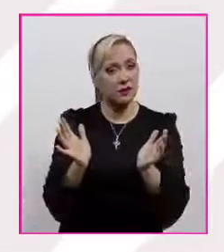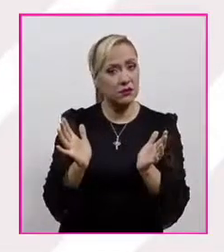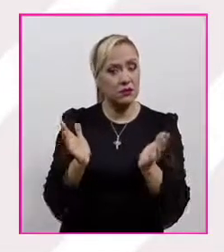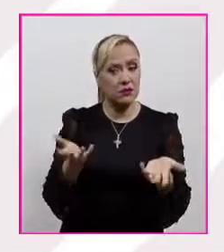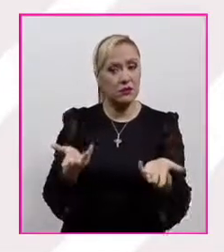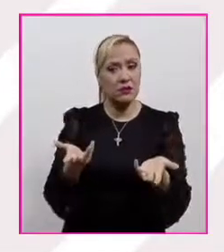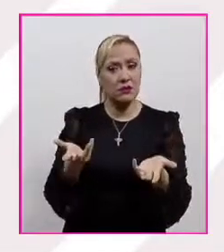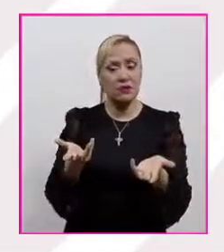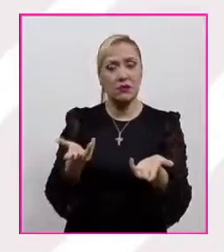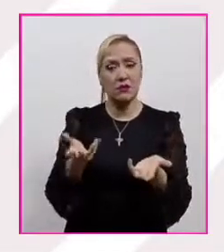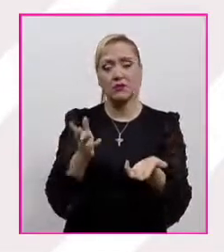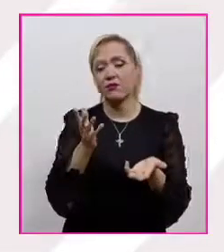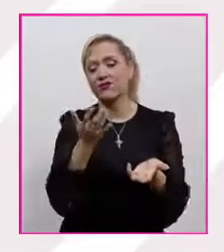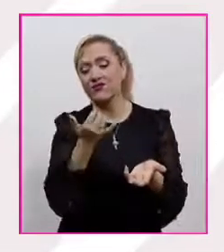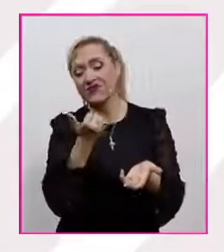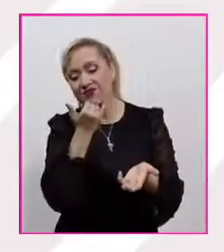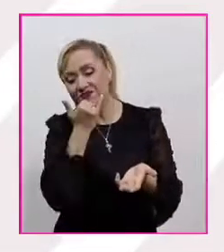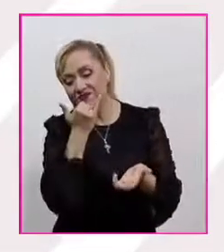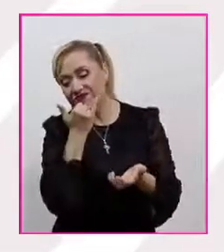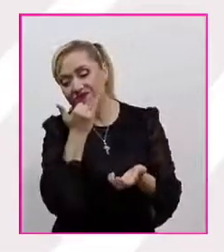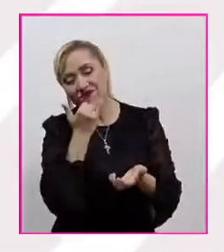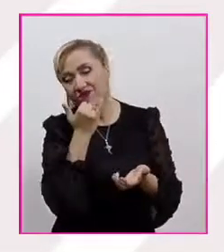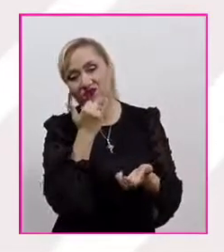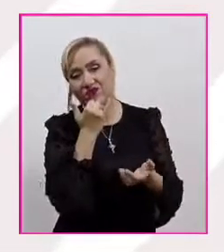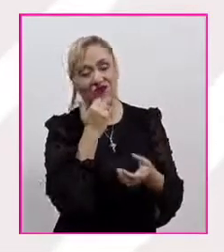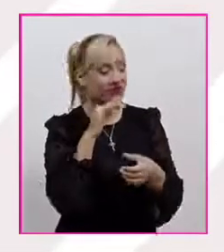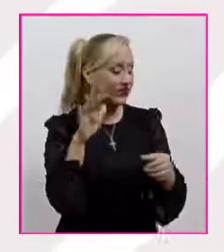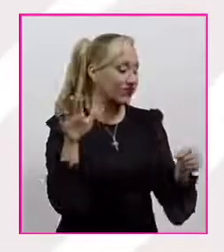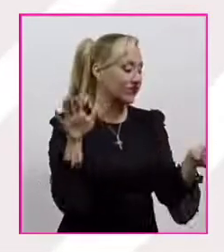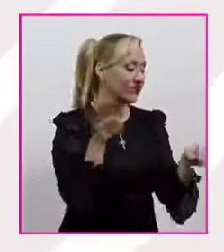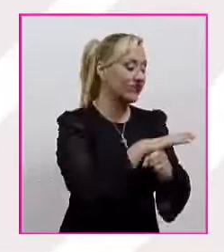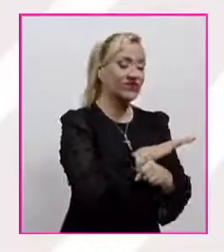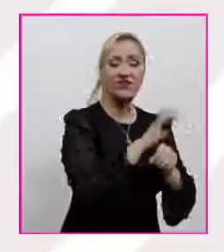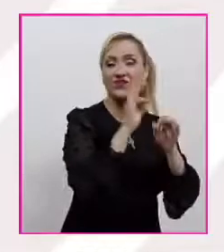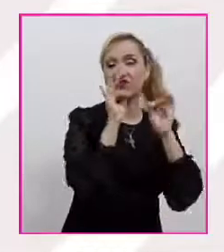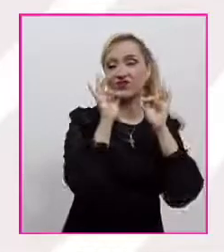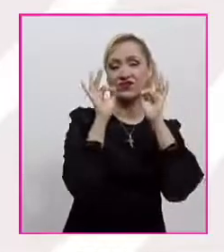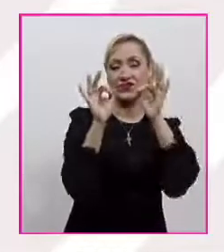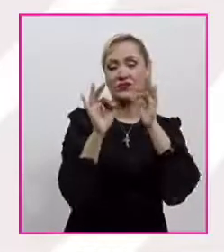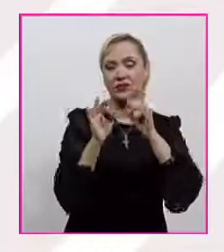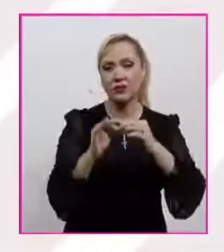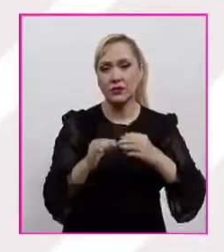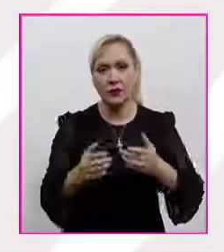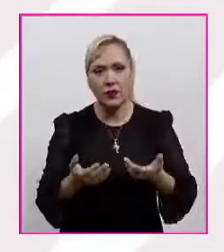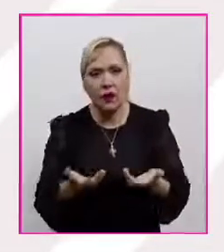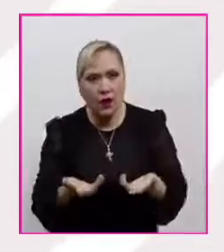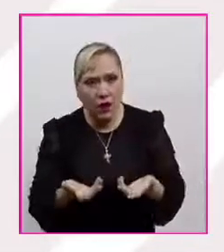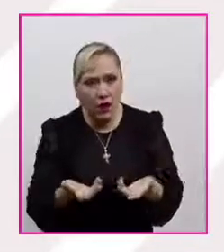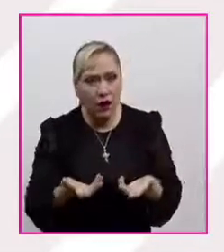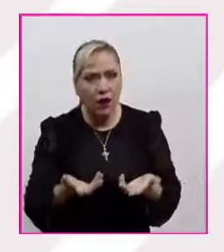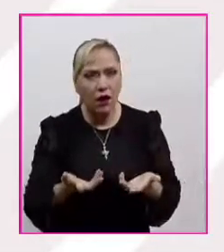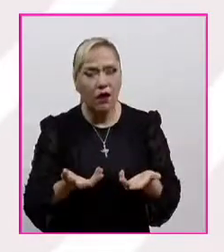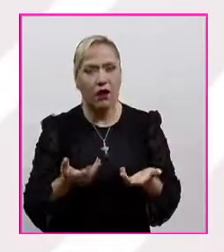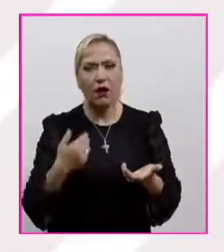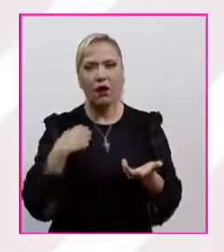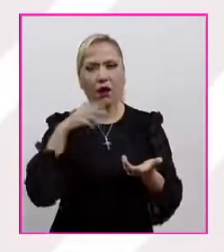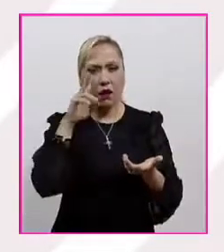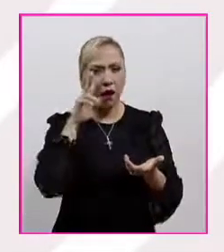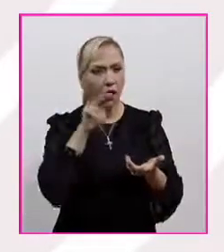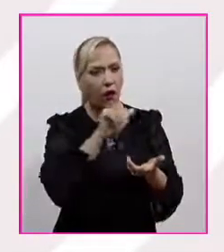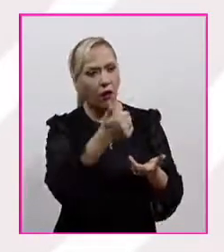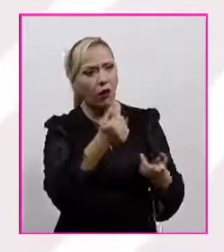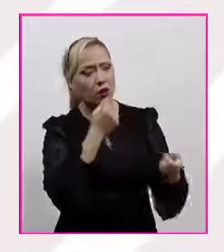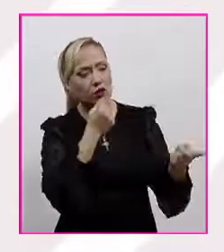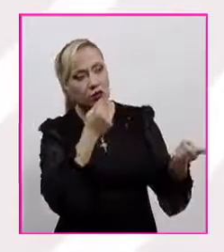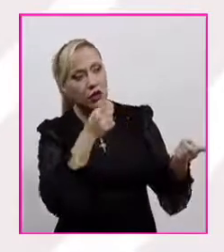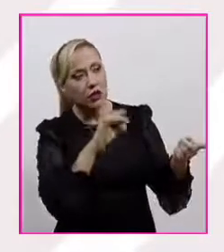al mencionarles que por el momento no había cupo. Era bastante chistoso porque ellas y ellos veían que a otras